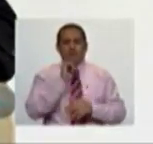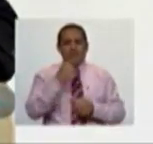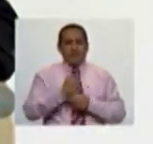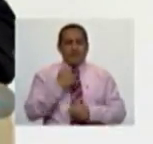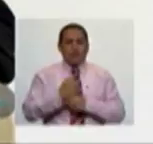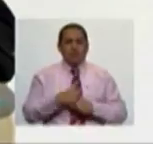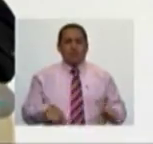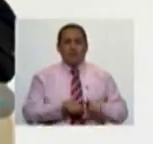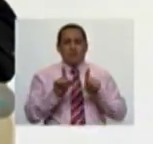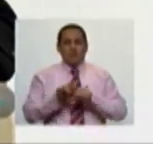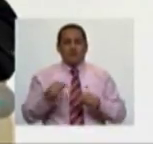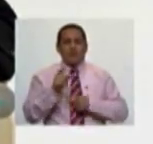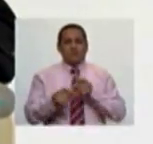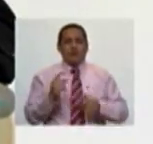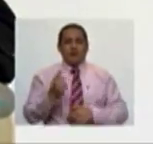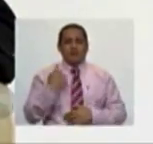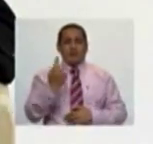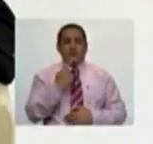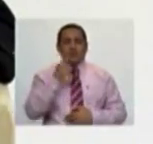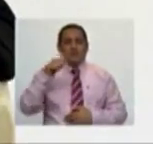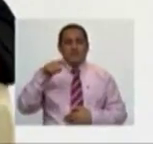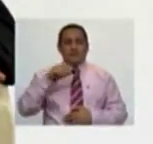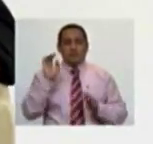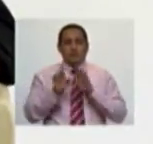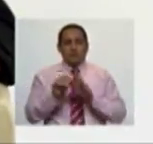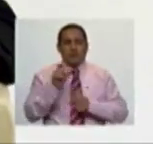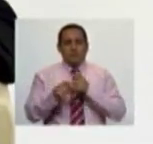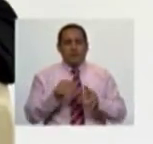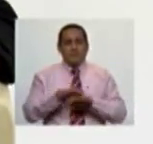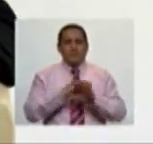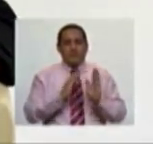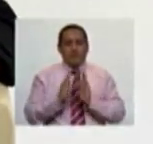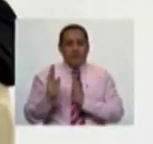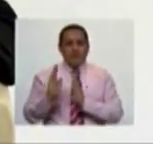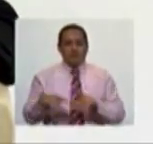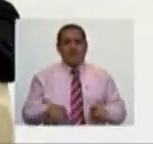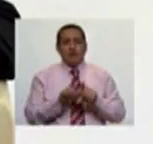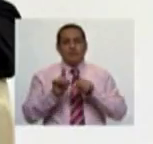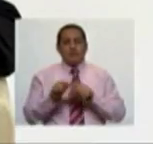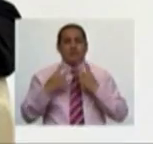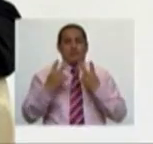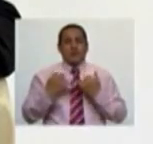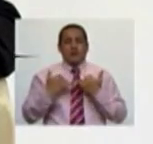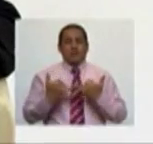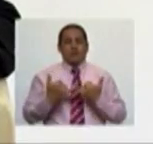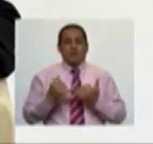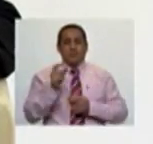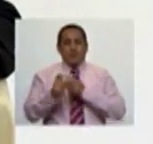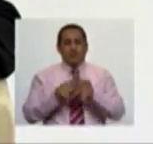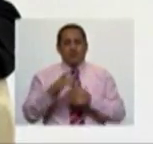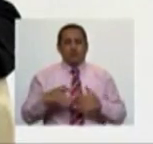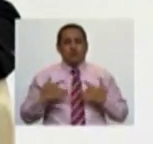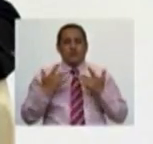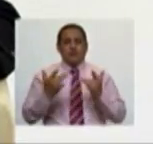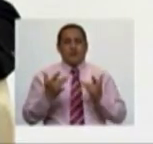una falta de acción de parte de la ciudadanía. Entonces, necesitamos una ciudadanía preparada, una